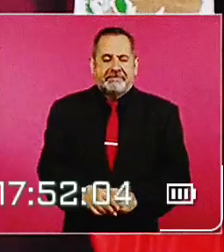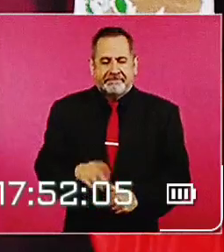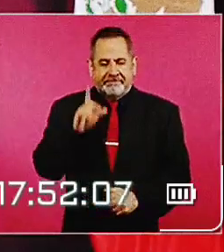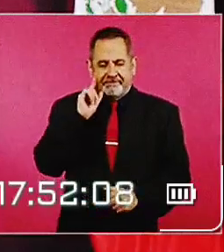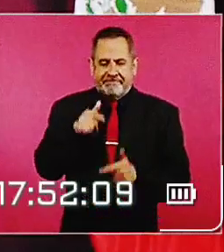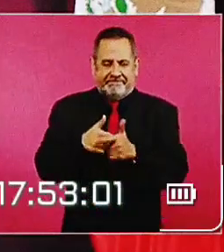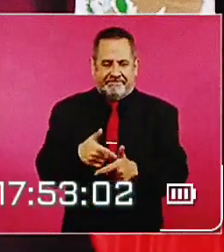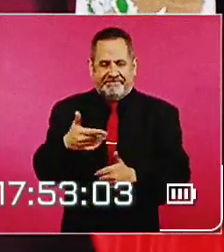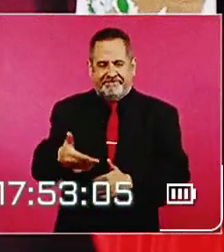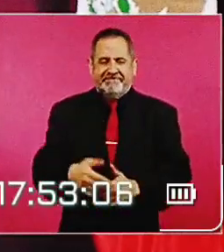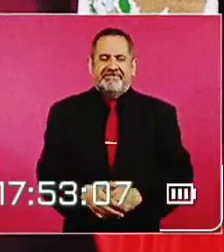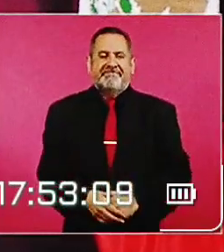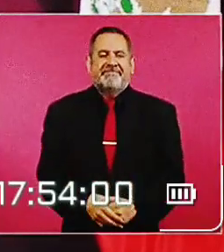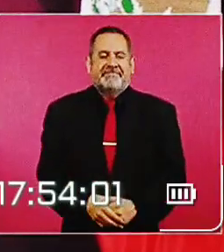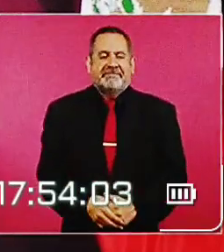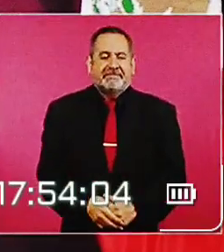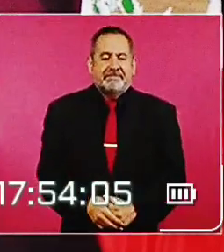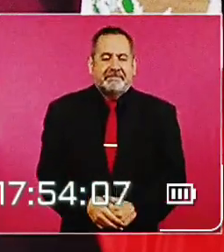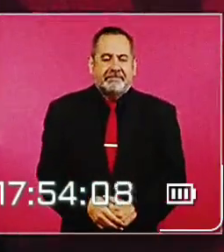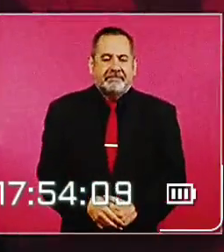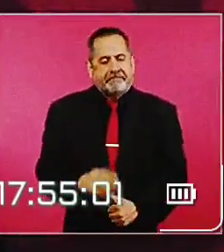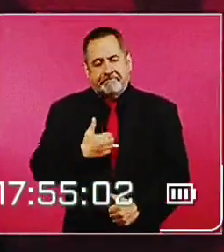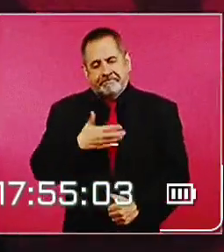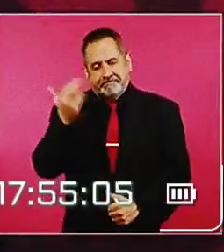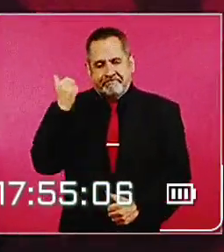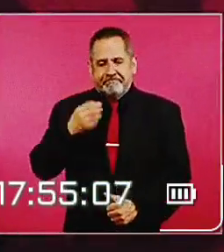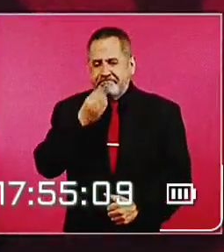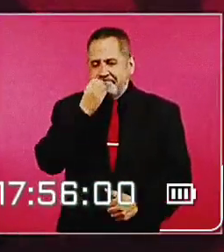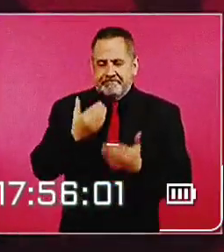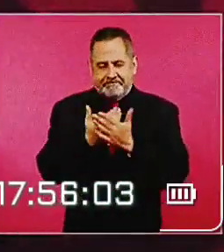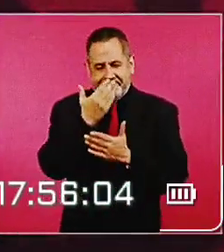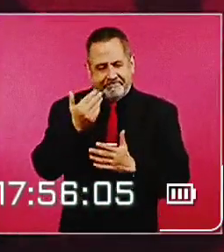continuará. Y vámonos a desayunar ya.